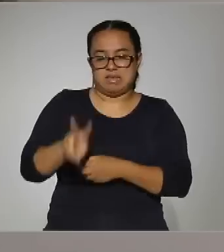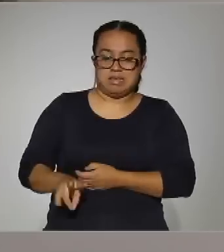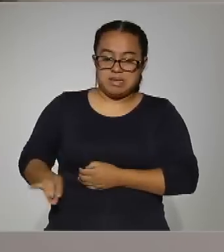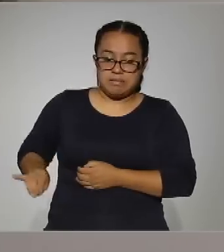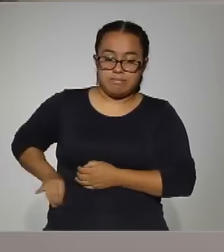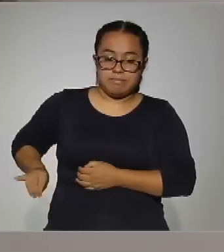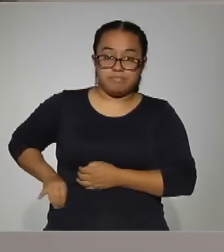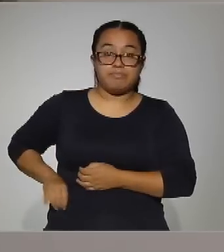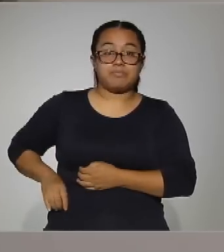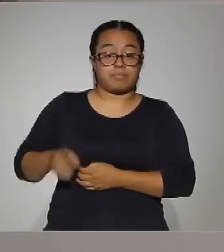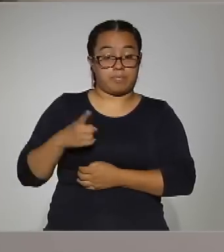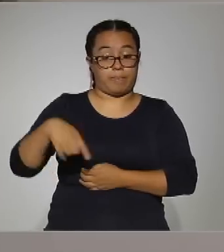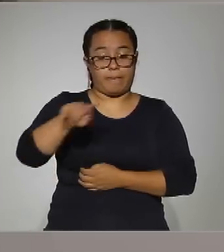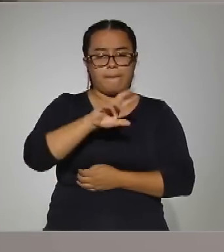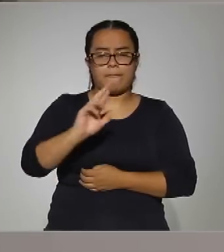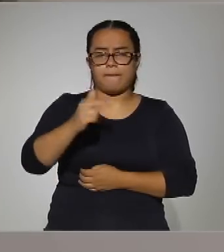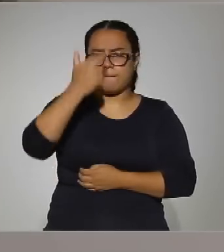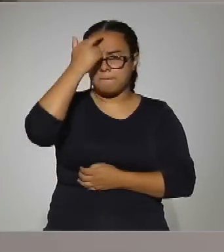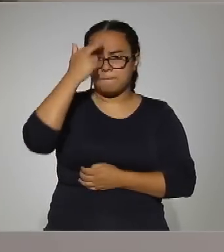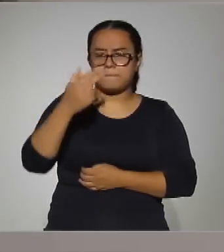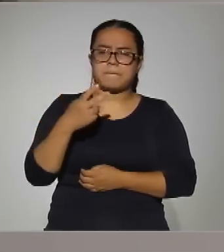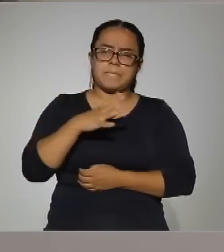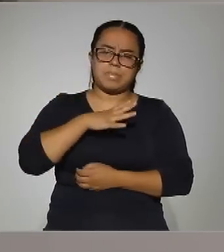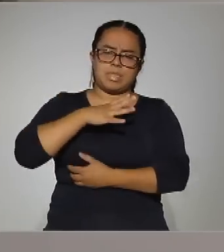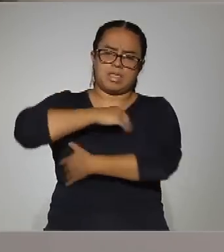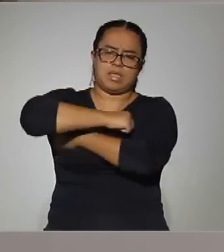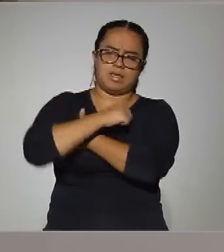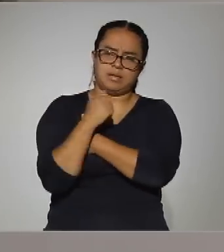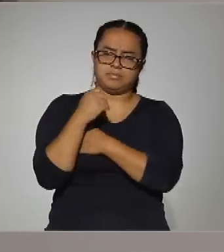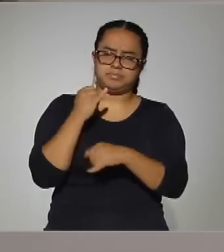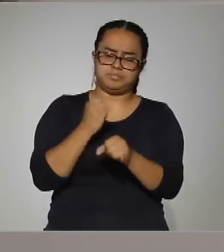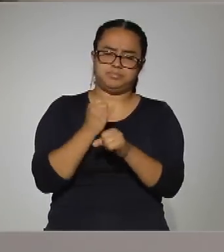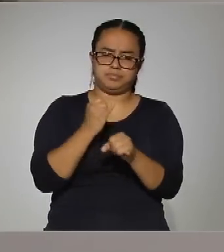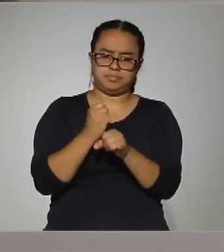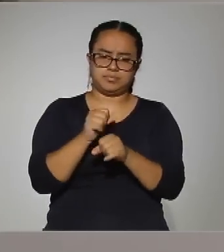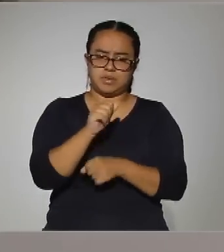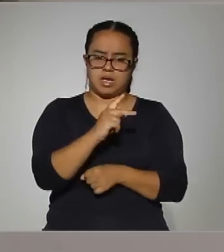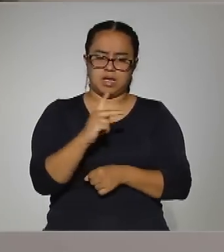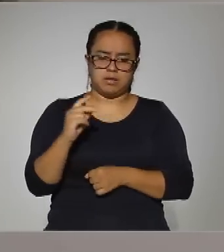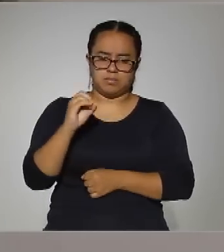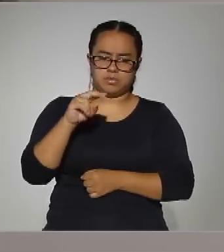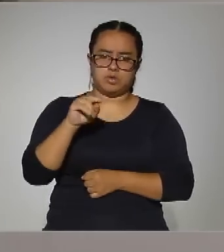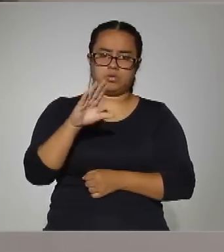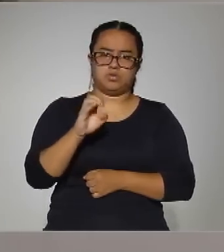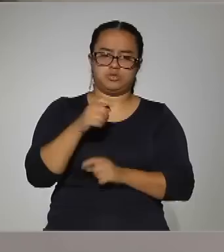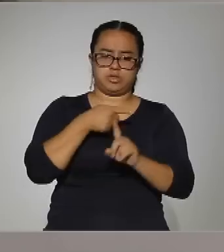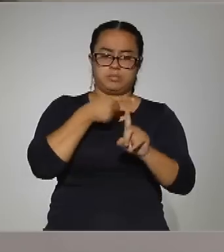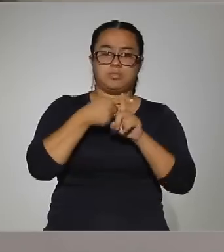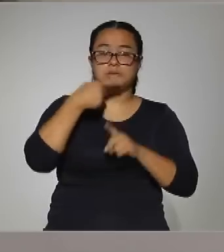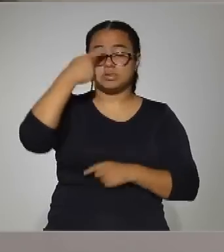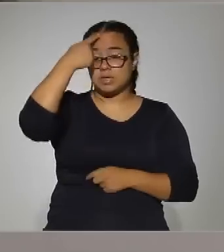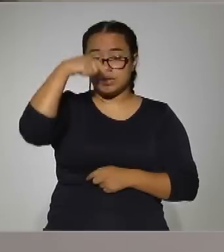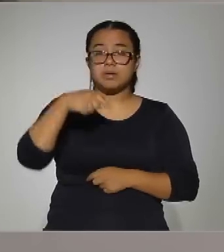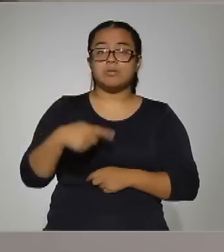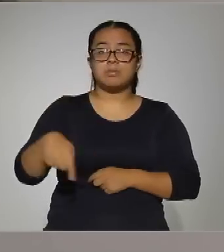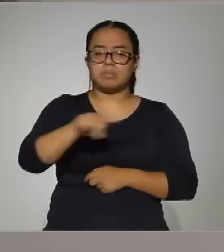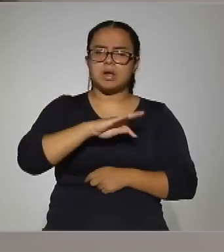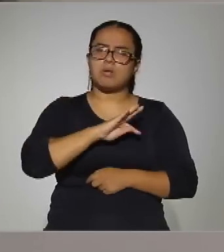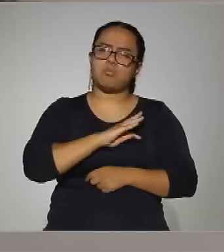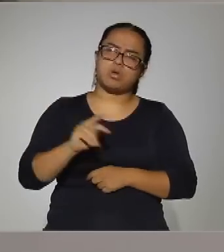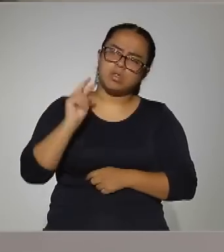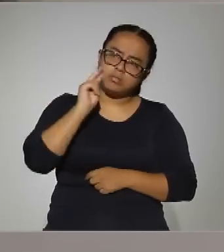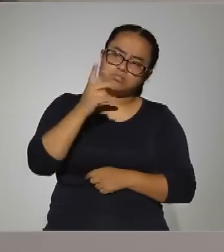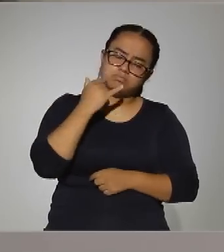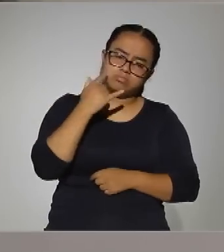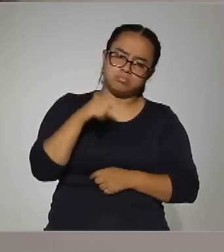interesantes. Recuerden que lo van a encontrar en las redes sociales, lo van a encontrar en la aplicación de 11+, para que ustedes puedan volver a ver este